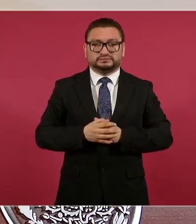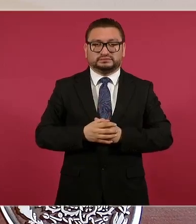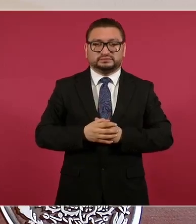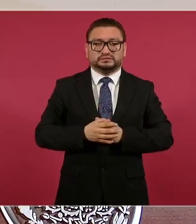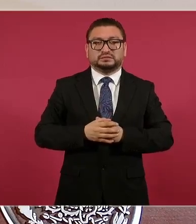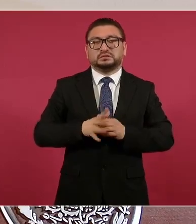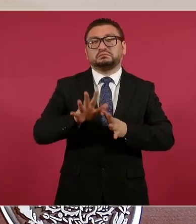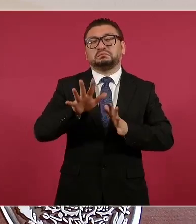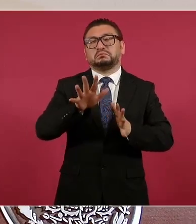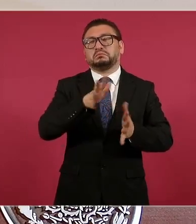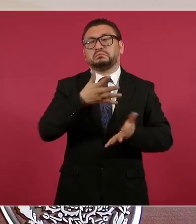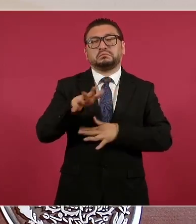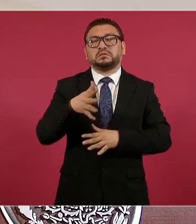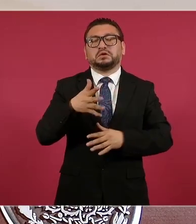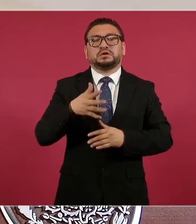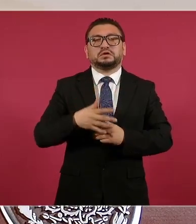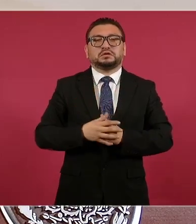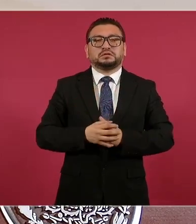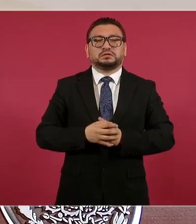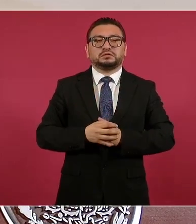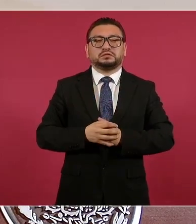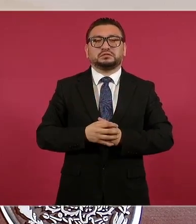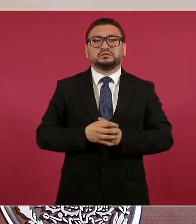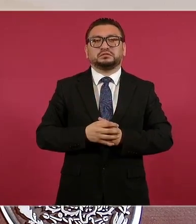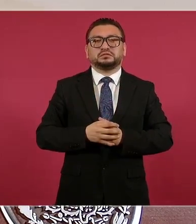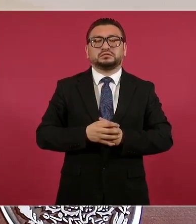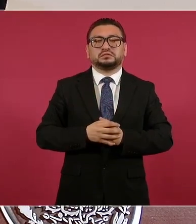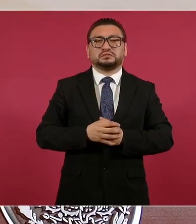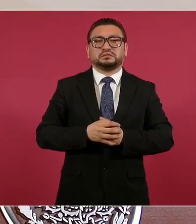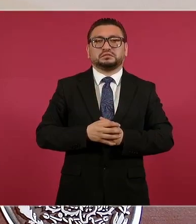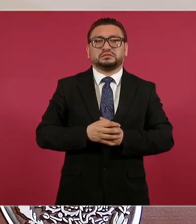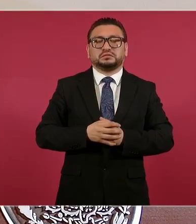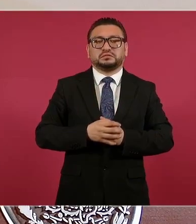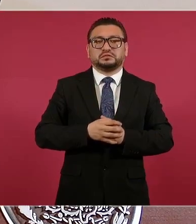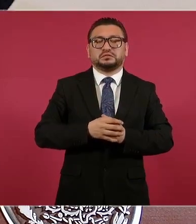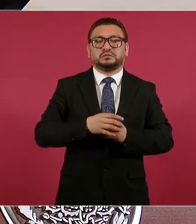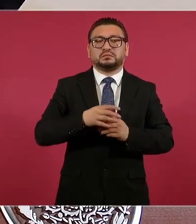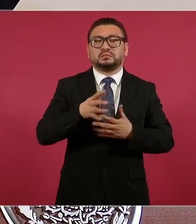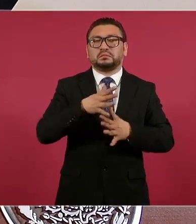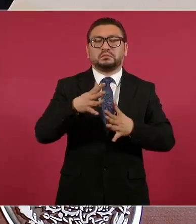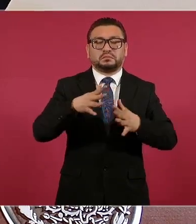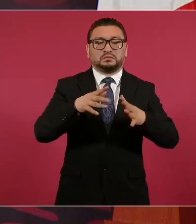de alrededor de media hectárea techada,